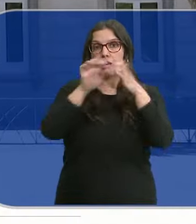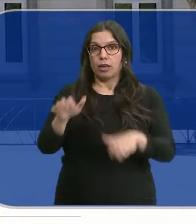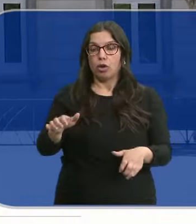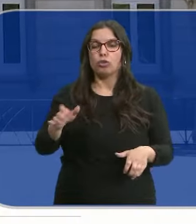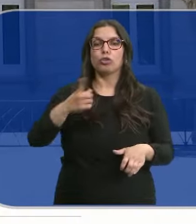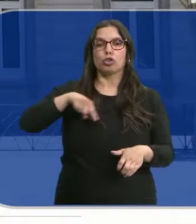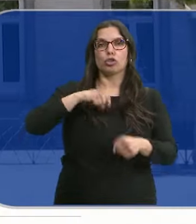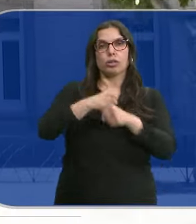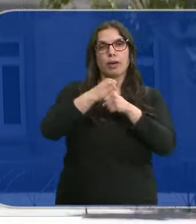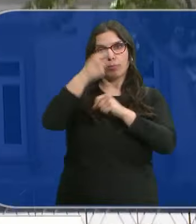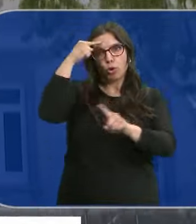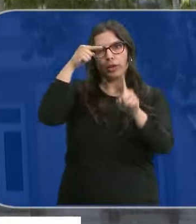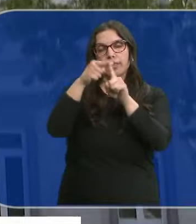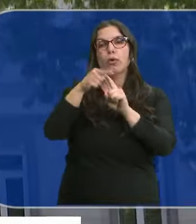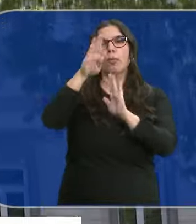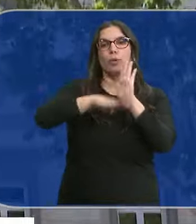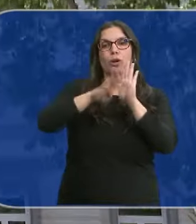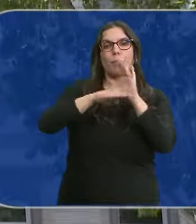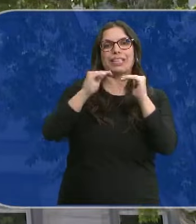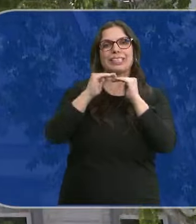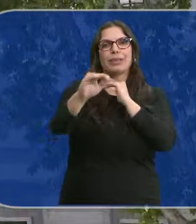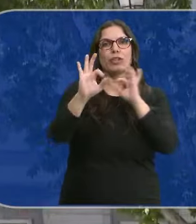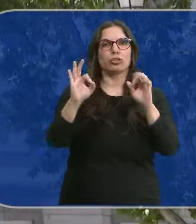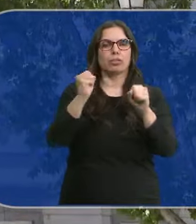de estabilización del empleo público.